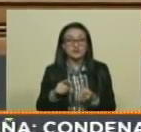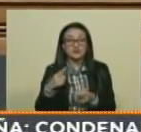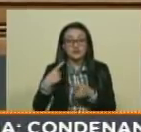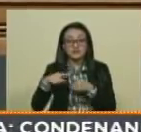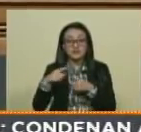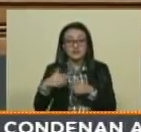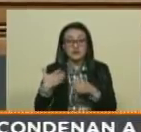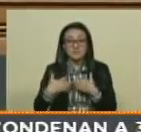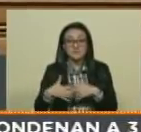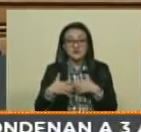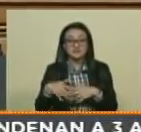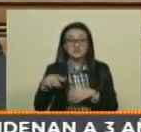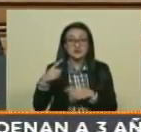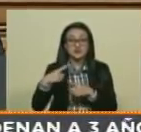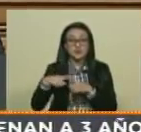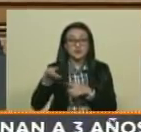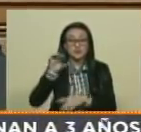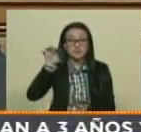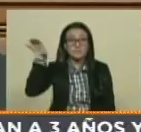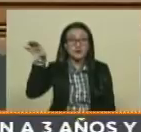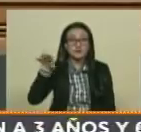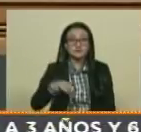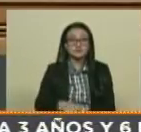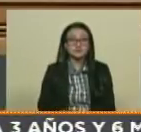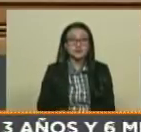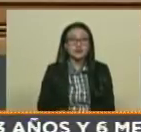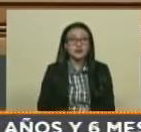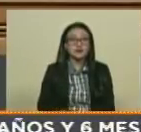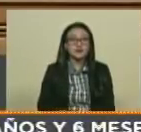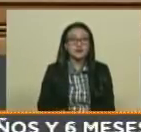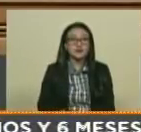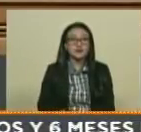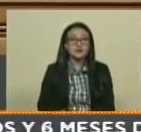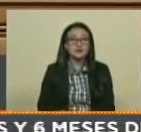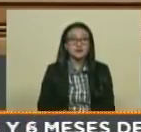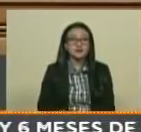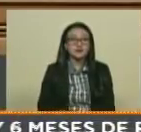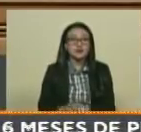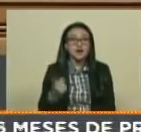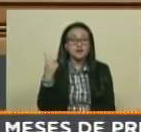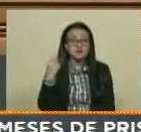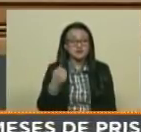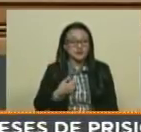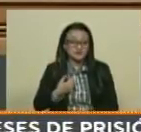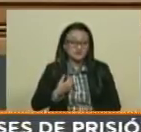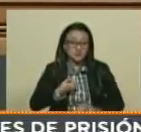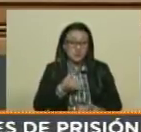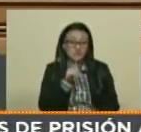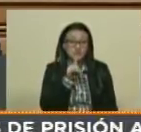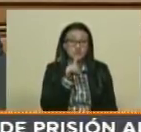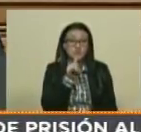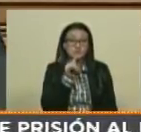empresas extranjeras, que por cierto ayer ofrecieron información importante y